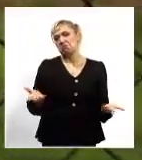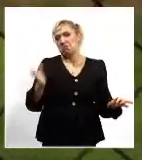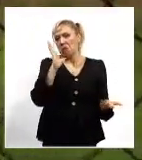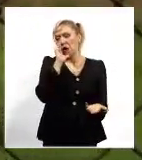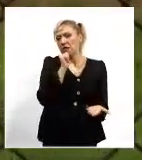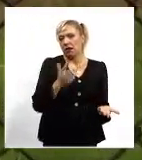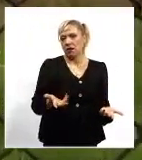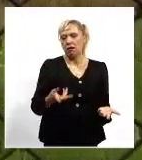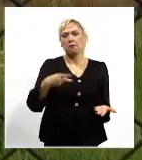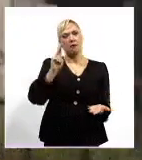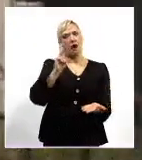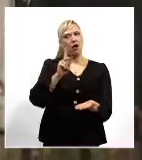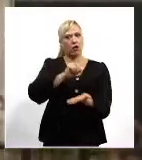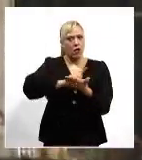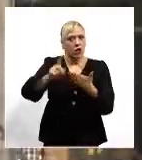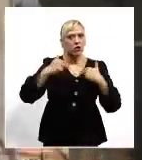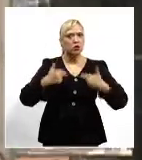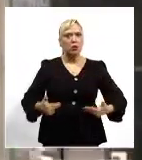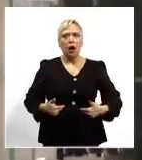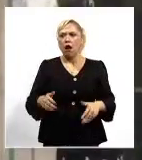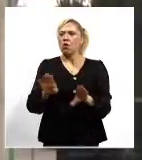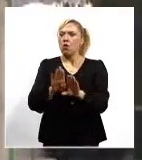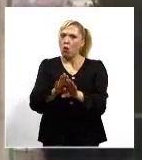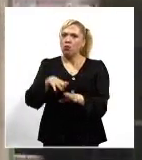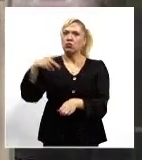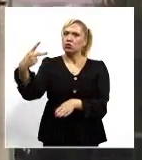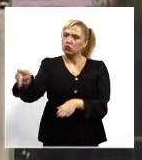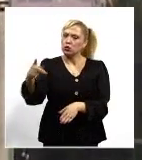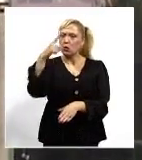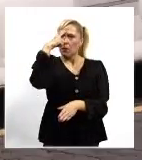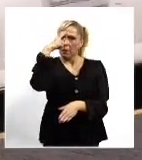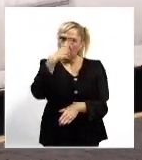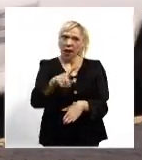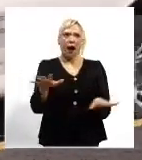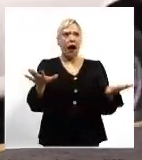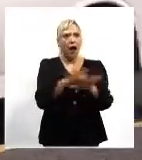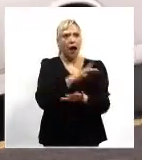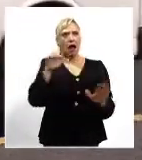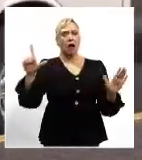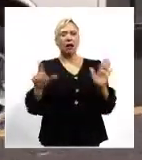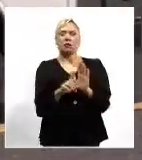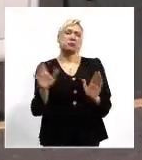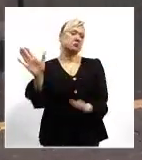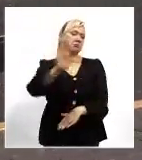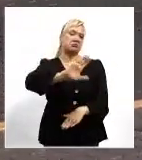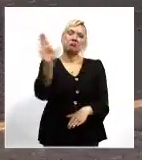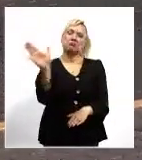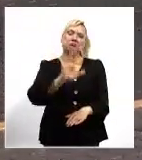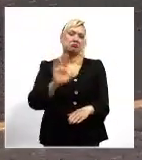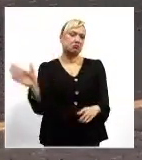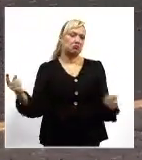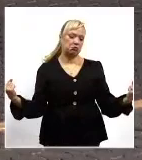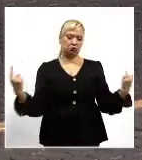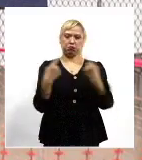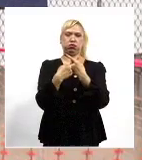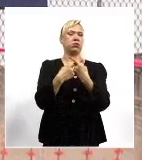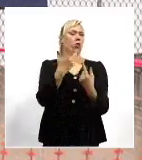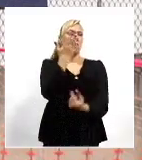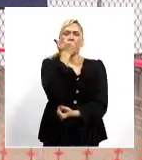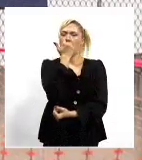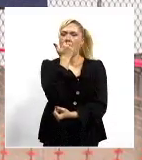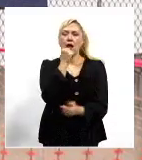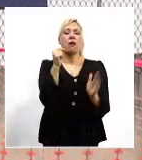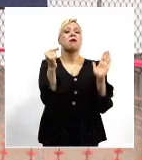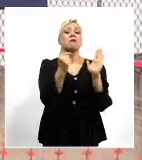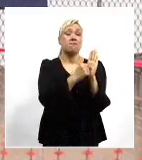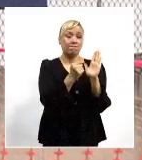no vulnera el derecho humano a la reinserción social y no choca con el derecho penal del acto, debido a que todos los beneficios con que cuenta